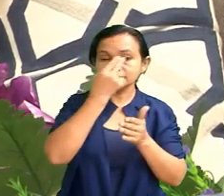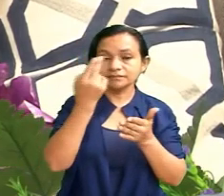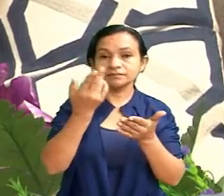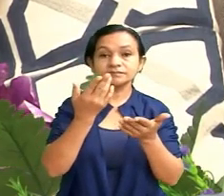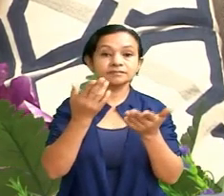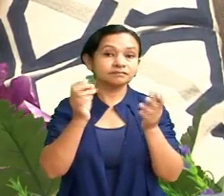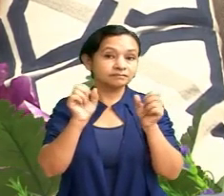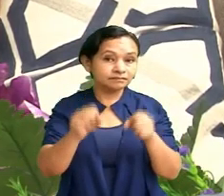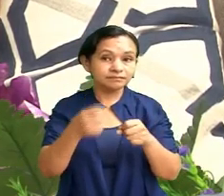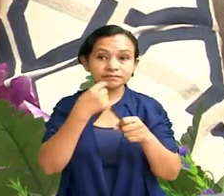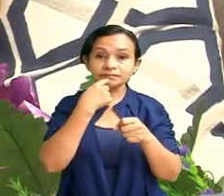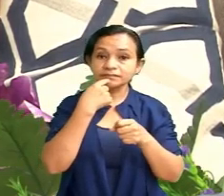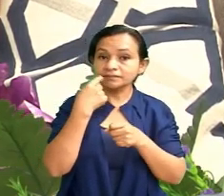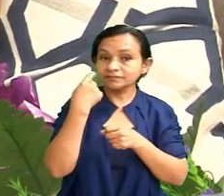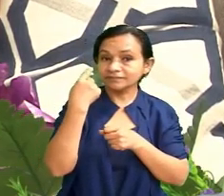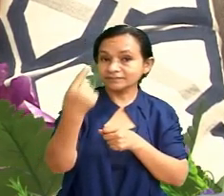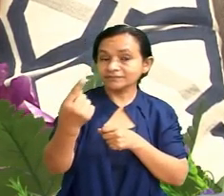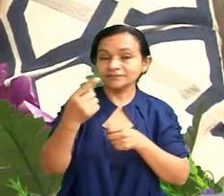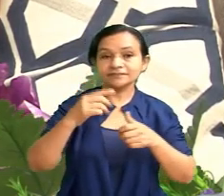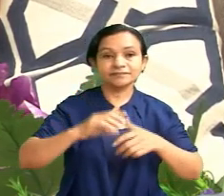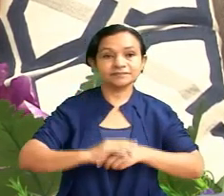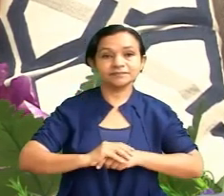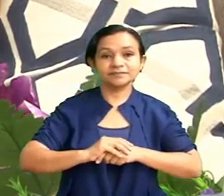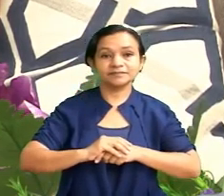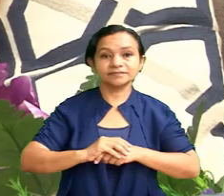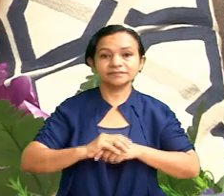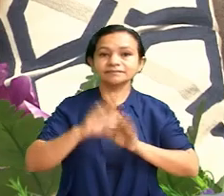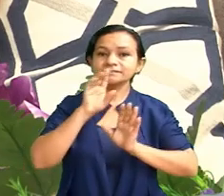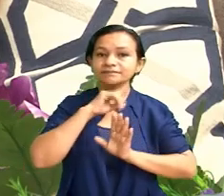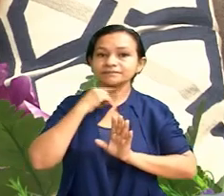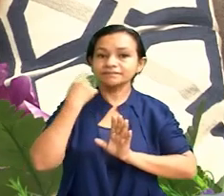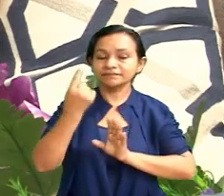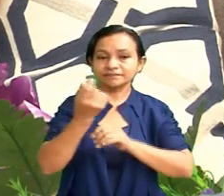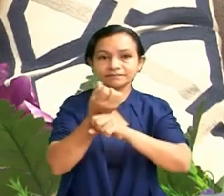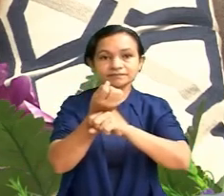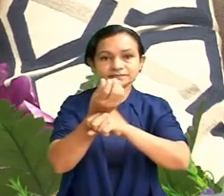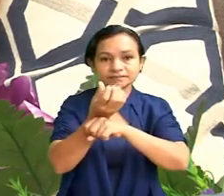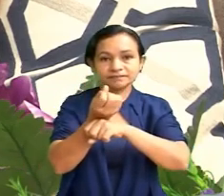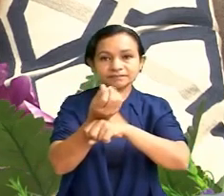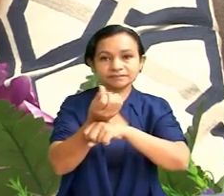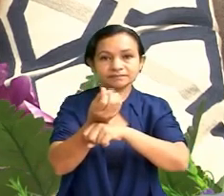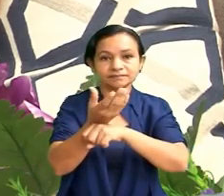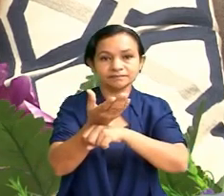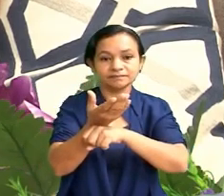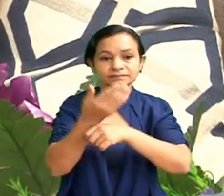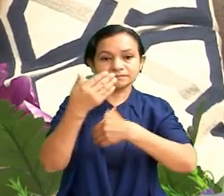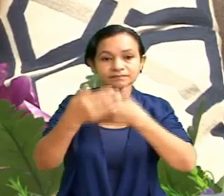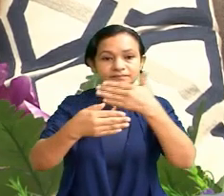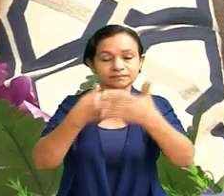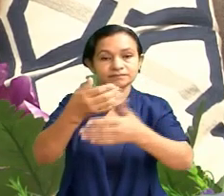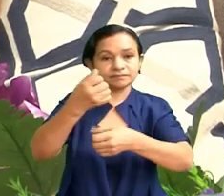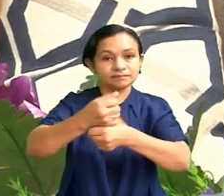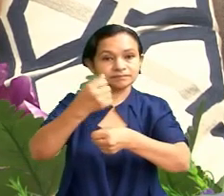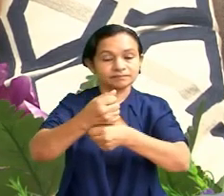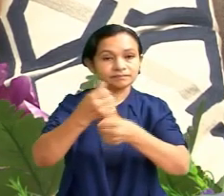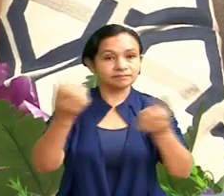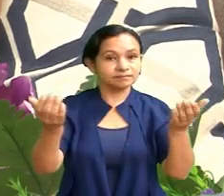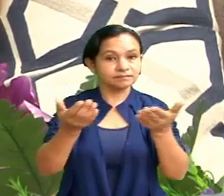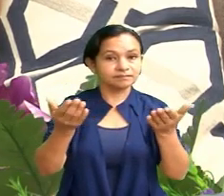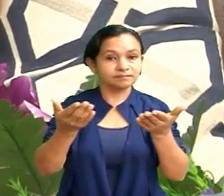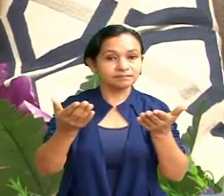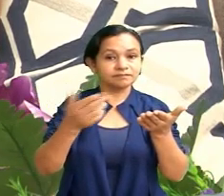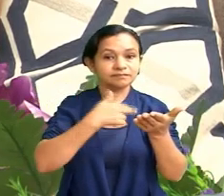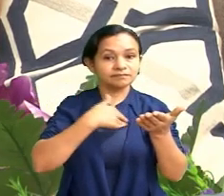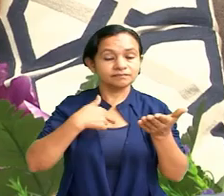aprovechó para mencionar que efectivamente las alcaldías en el proceso de trabajo para